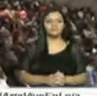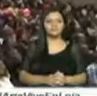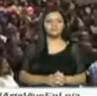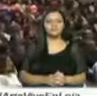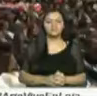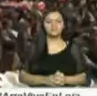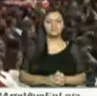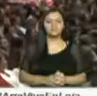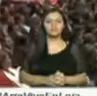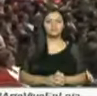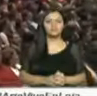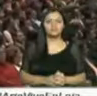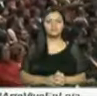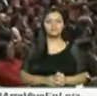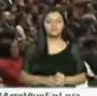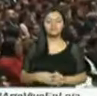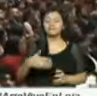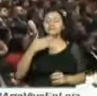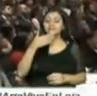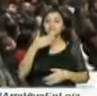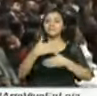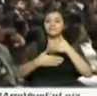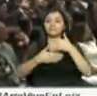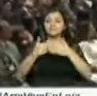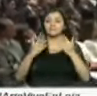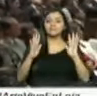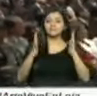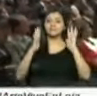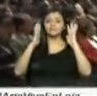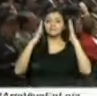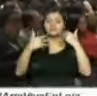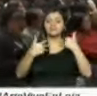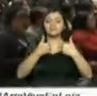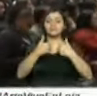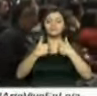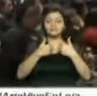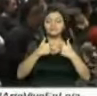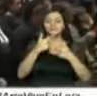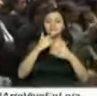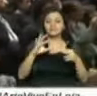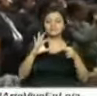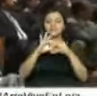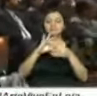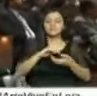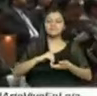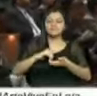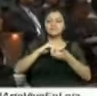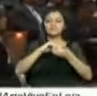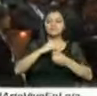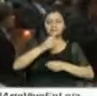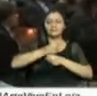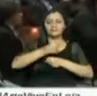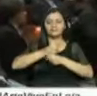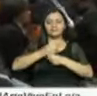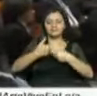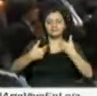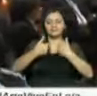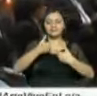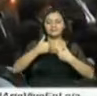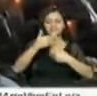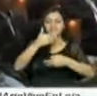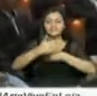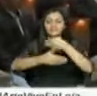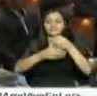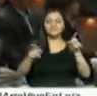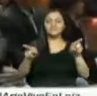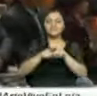¿Qué podremos admirar durante el Festival de Artes Vivas? Una conjunción de obras y artistas que vienen a